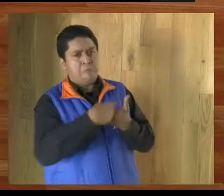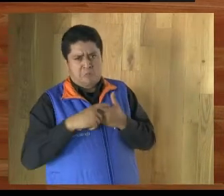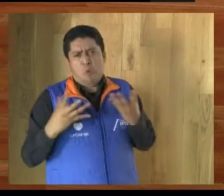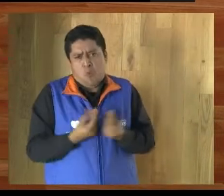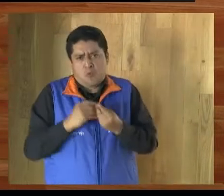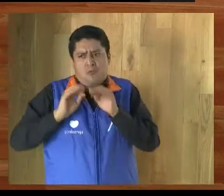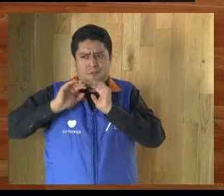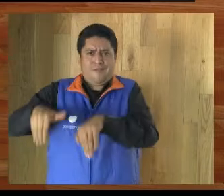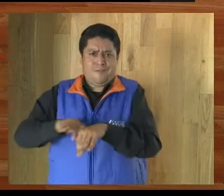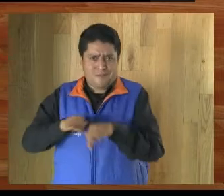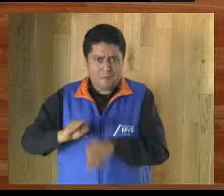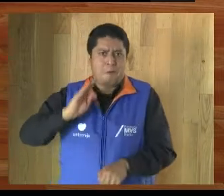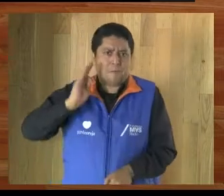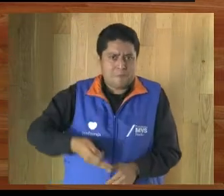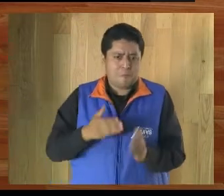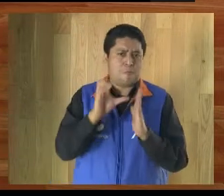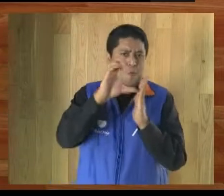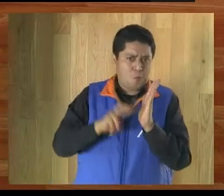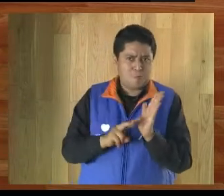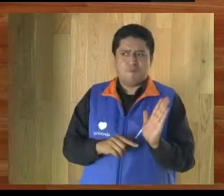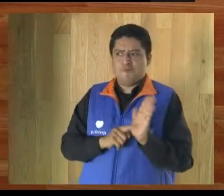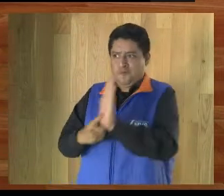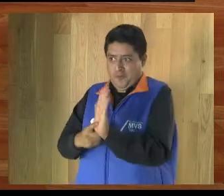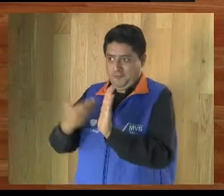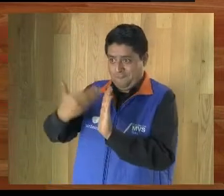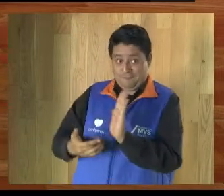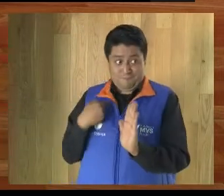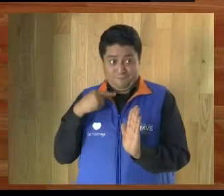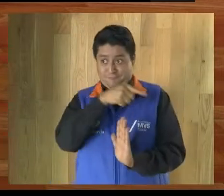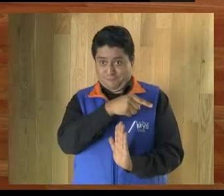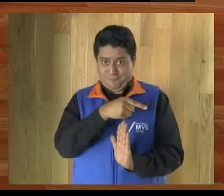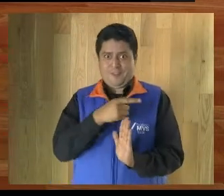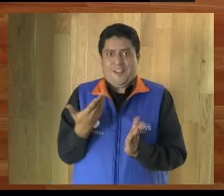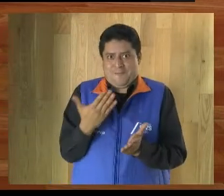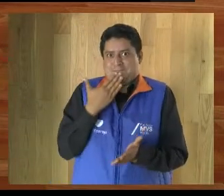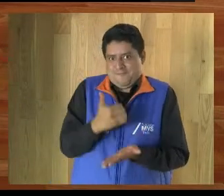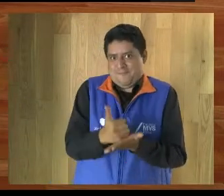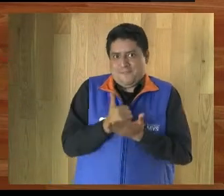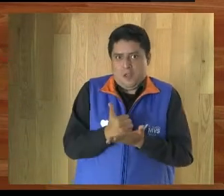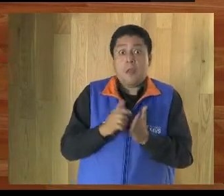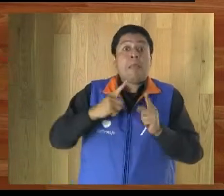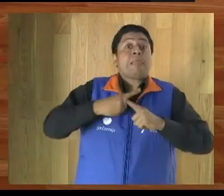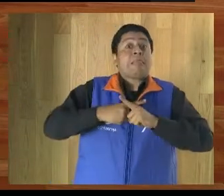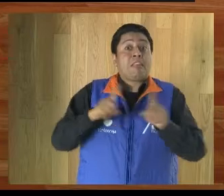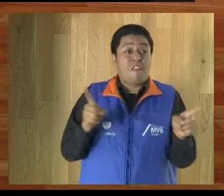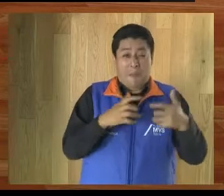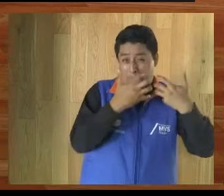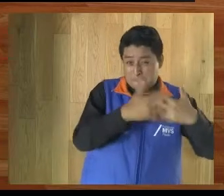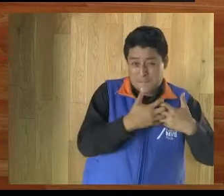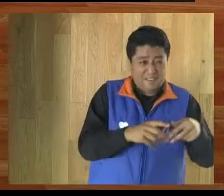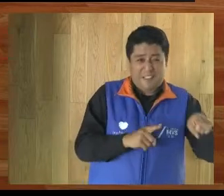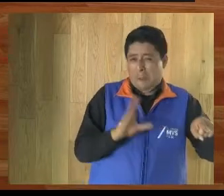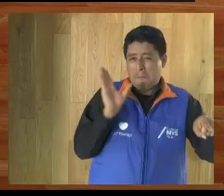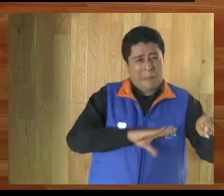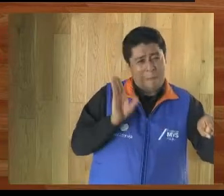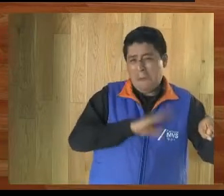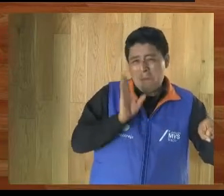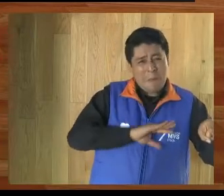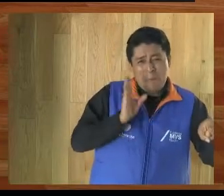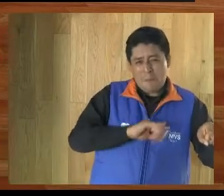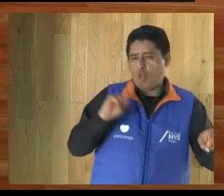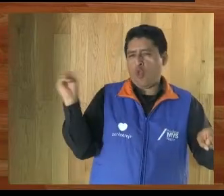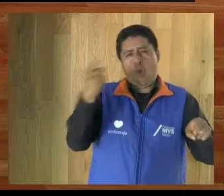currículum no necesariamente se va a ver beneficiado, ¿no? Sino que es posible que me puedan preguntar. Algo tan básico